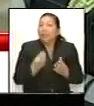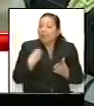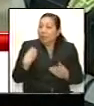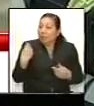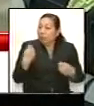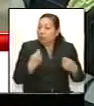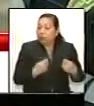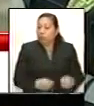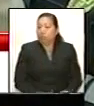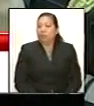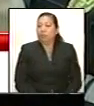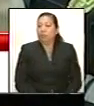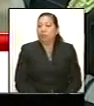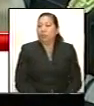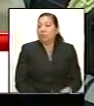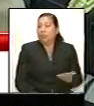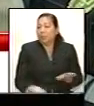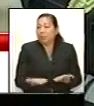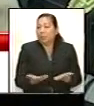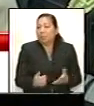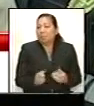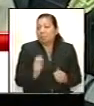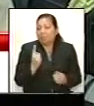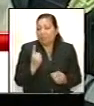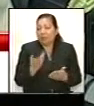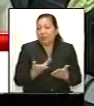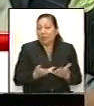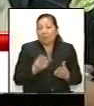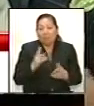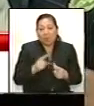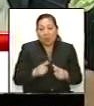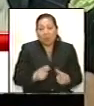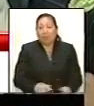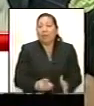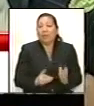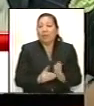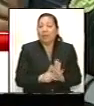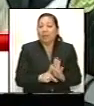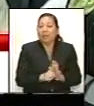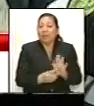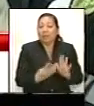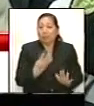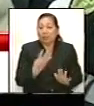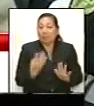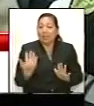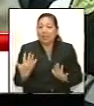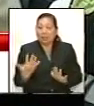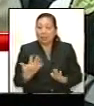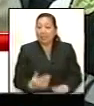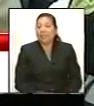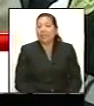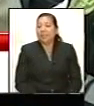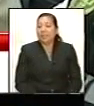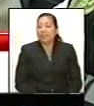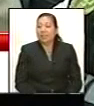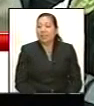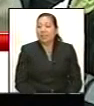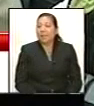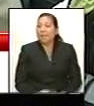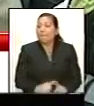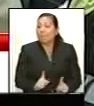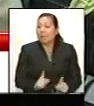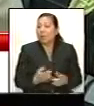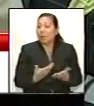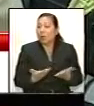aportar que tal vez debería, bueno, primero yo sé que se va a actualizar de acuerdo al decreto legislativo 1410, pero una